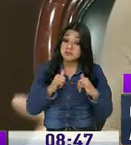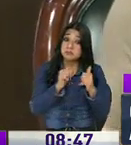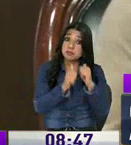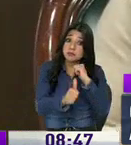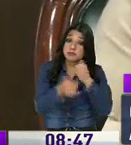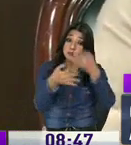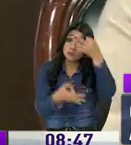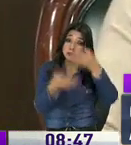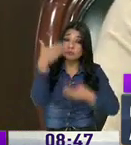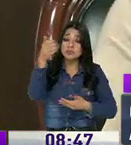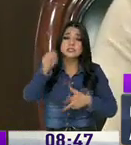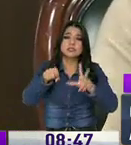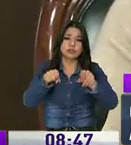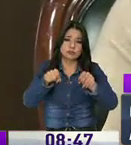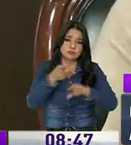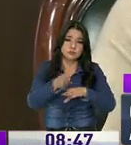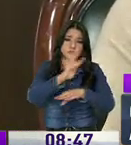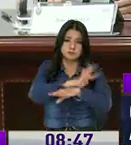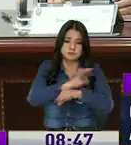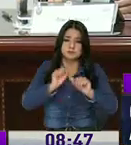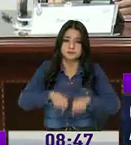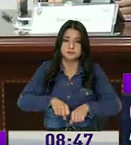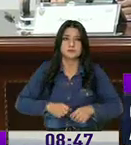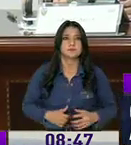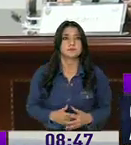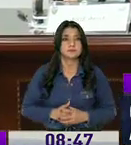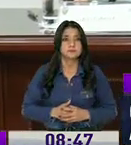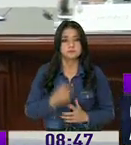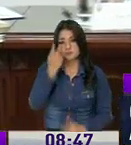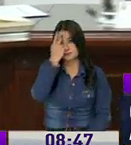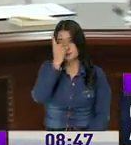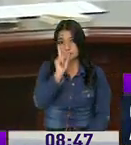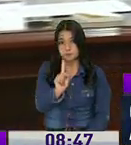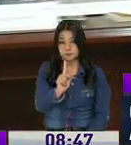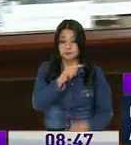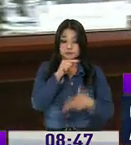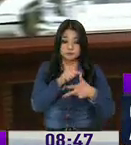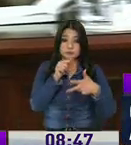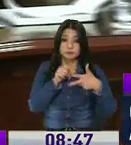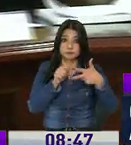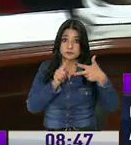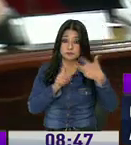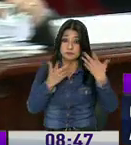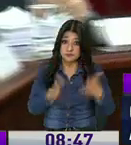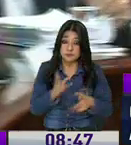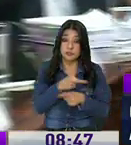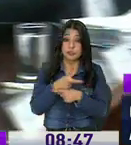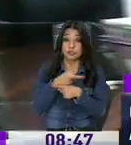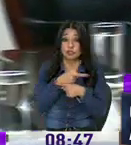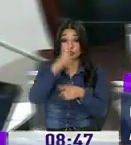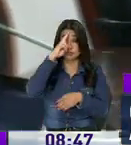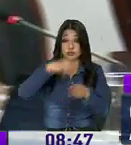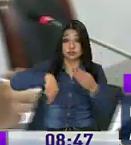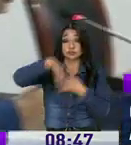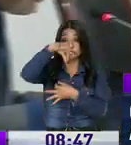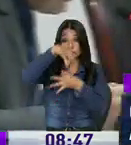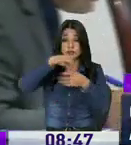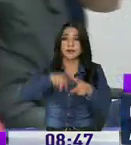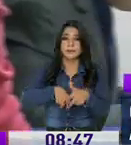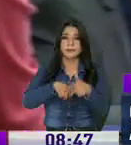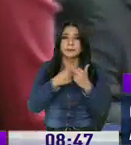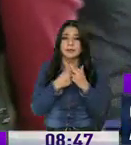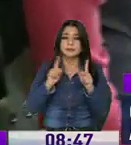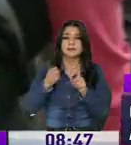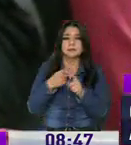o no al Pleno de la Asamblea Nacional. Con la resolución de todos estos puntos, del Pleno del Consejo Nacional Electoral inició su